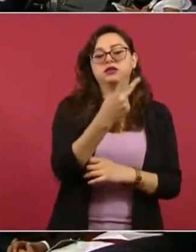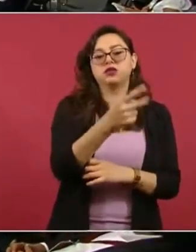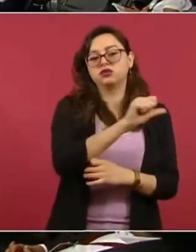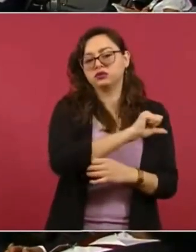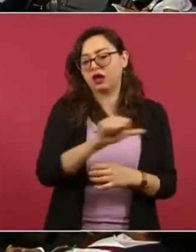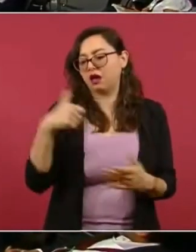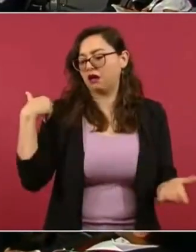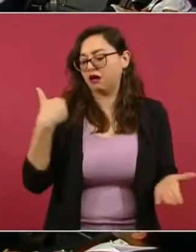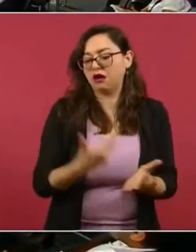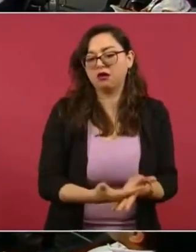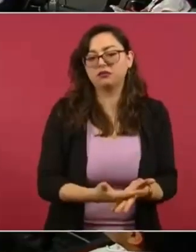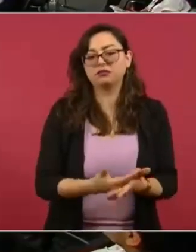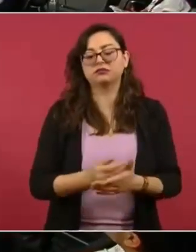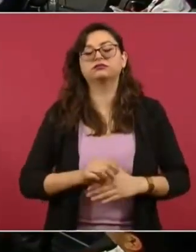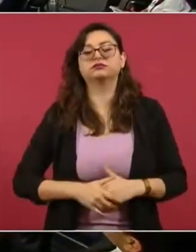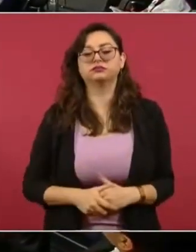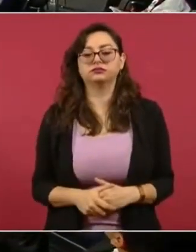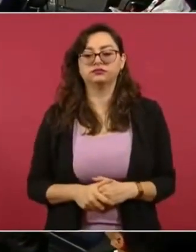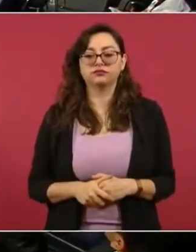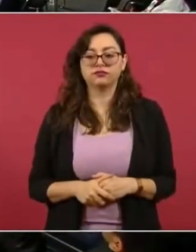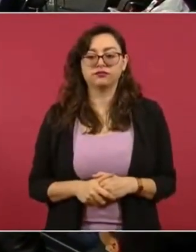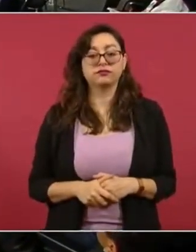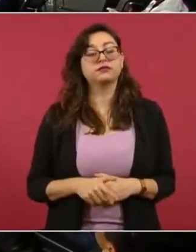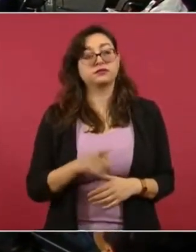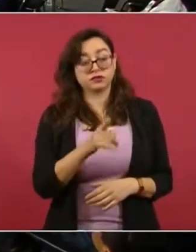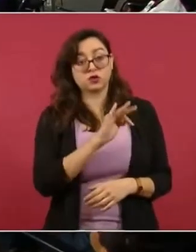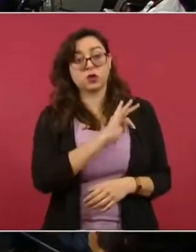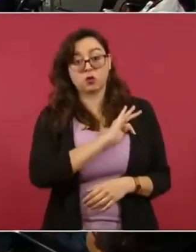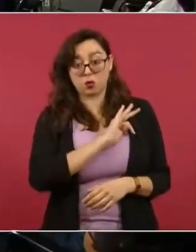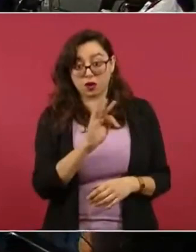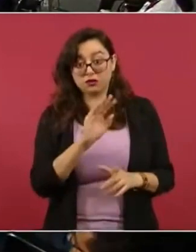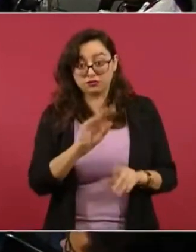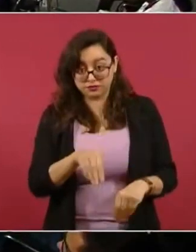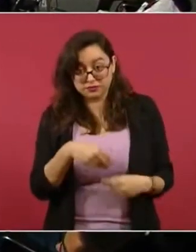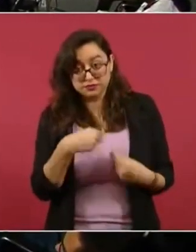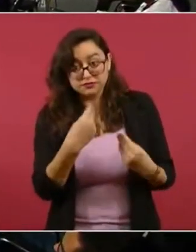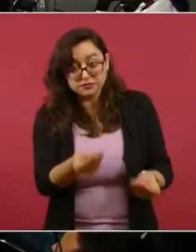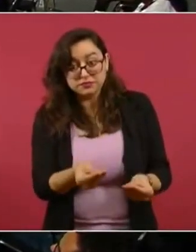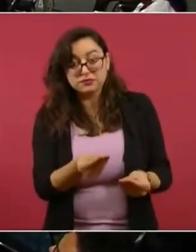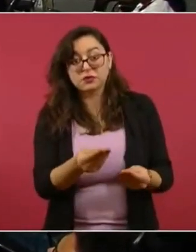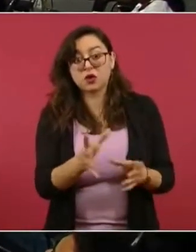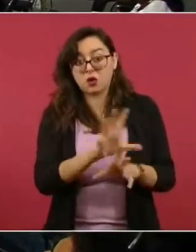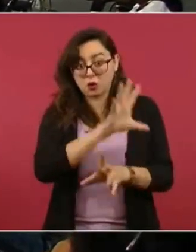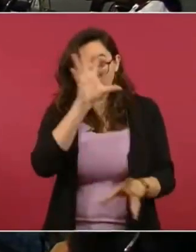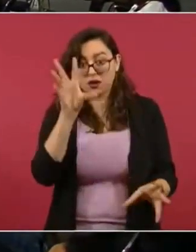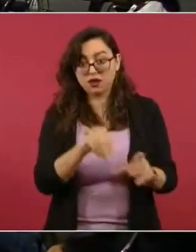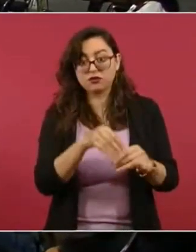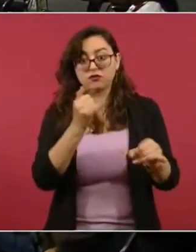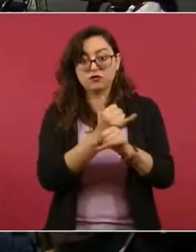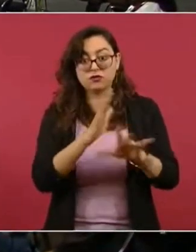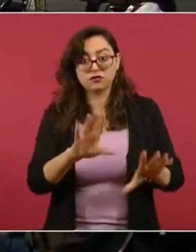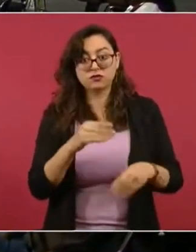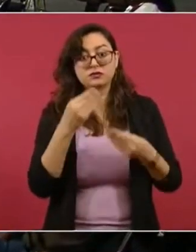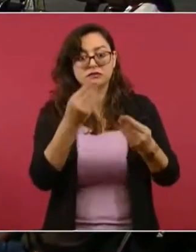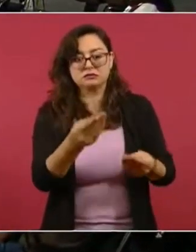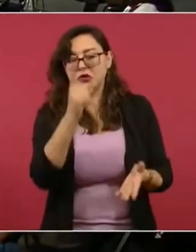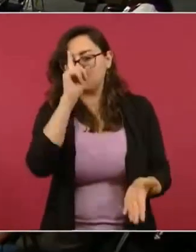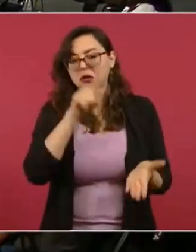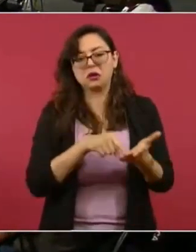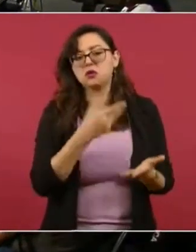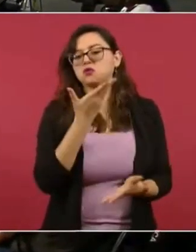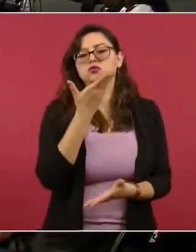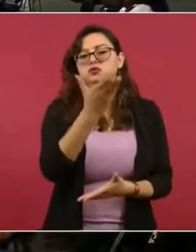voy a permitir Si usted me lo permite dejarle la la columna que seguramente No no ha leído porque